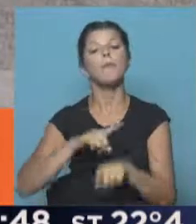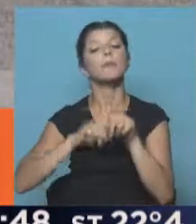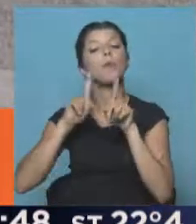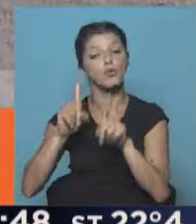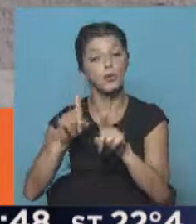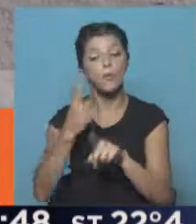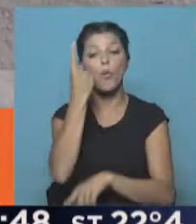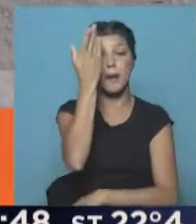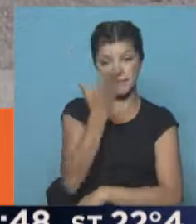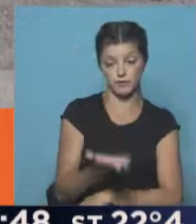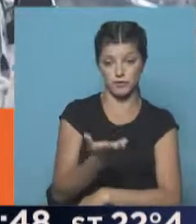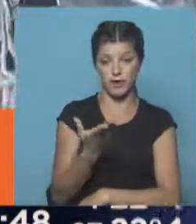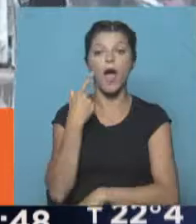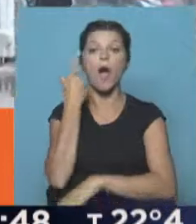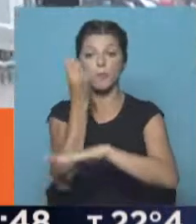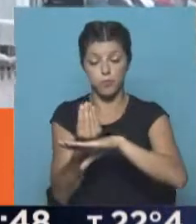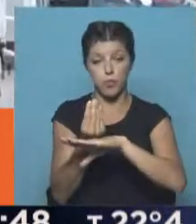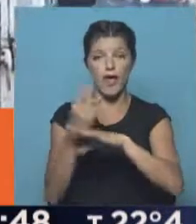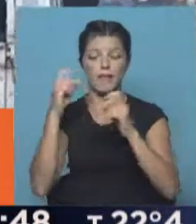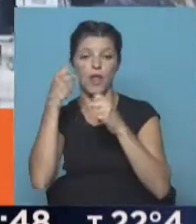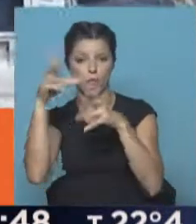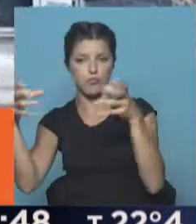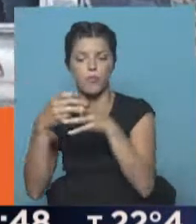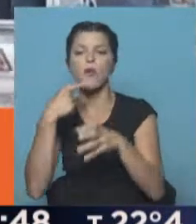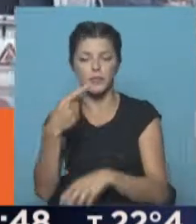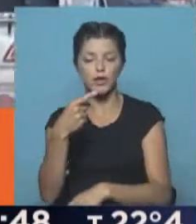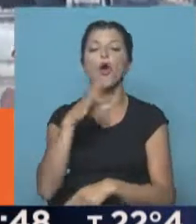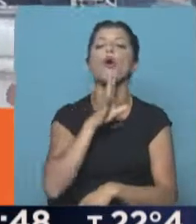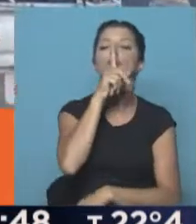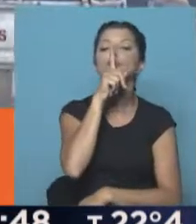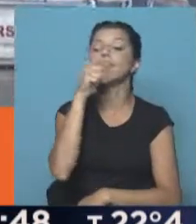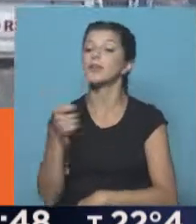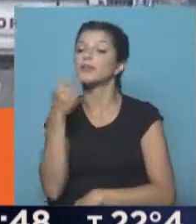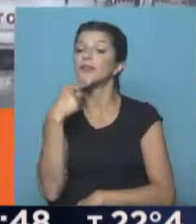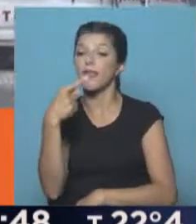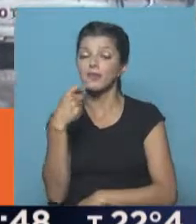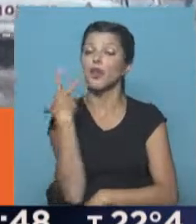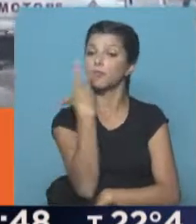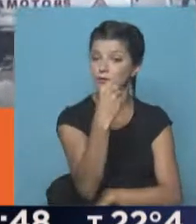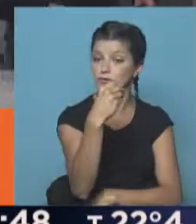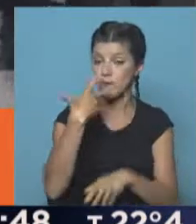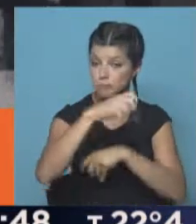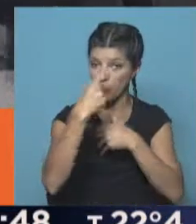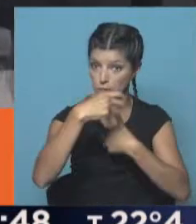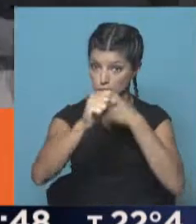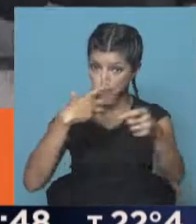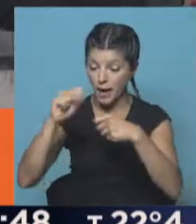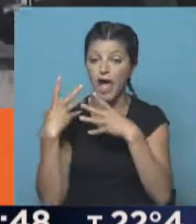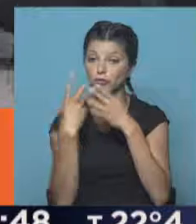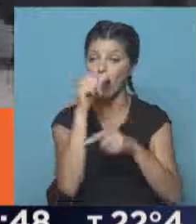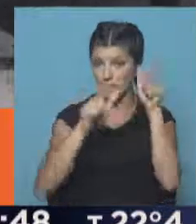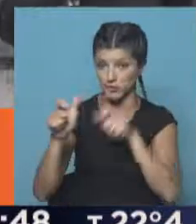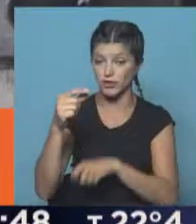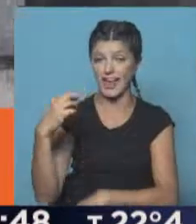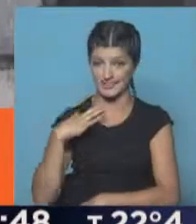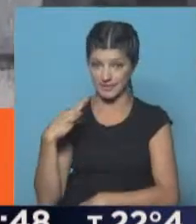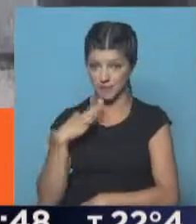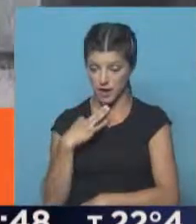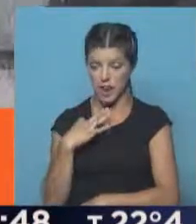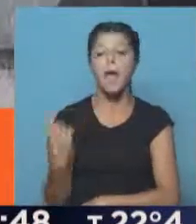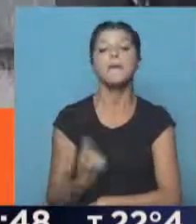portavoz de los rebeldes confirmó que rusia y turquía acordaron evacuar a los insurgentes y civiles atrapados en primer lugar se